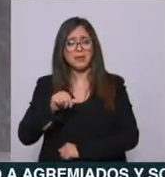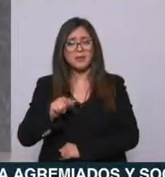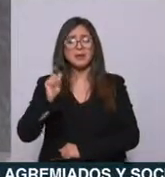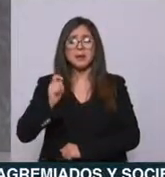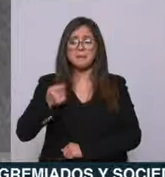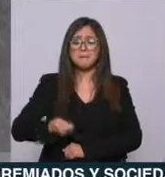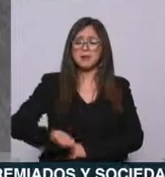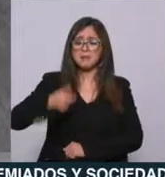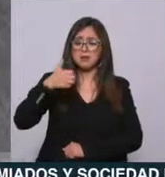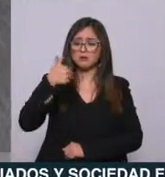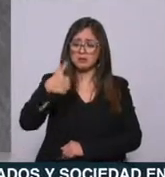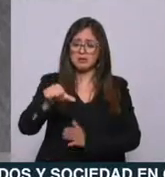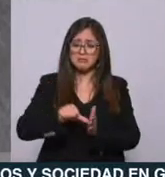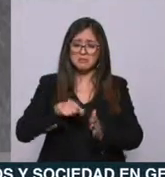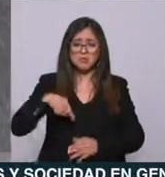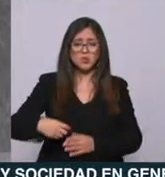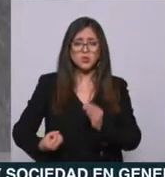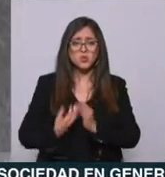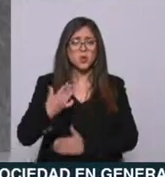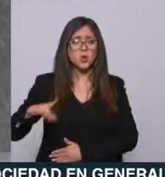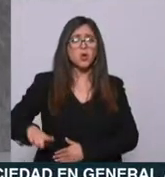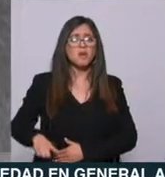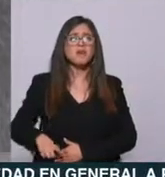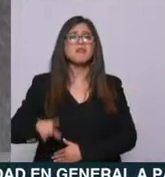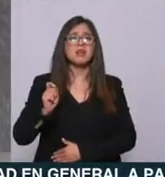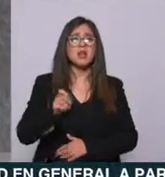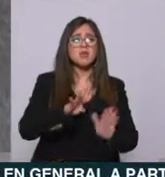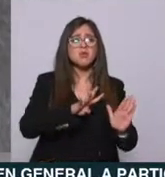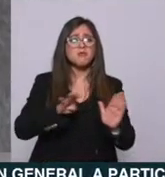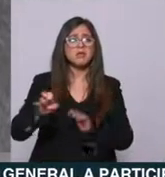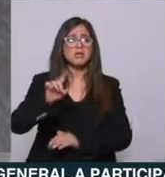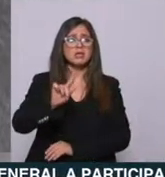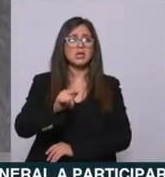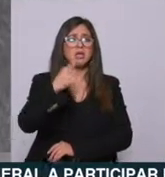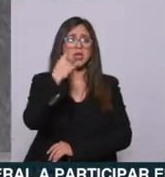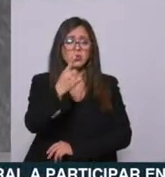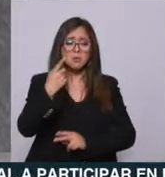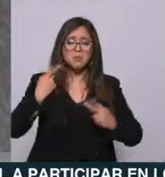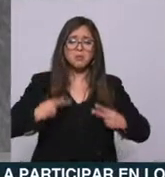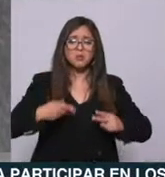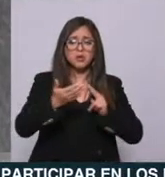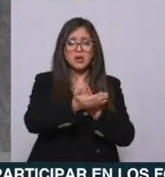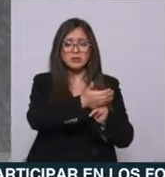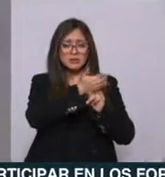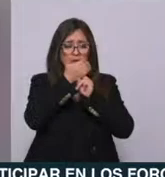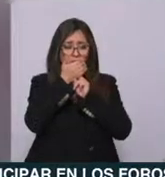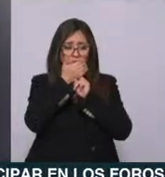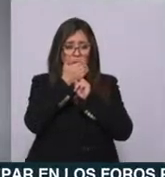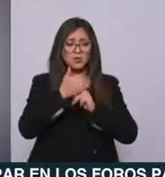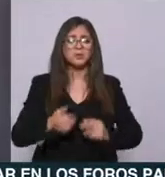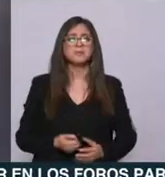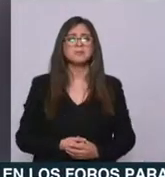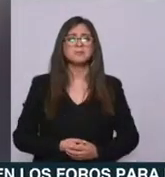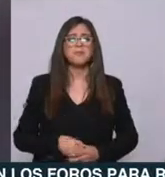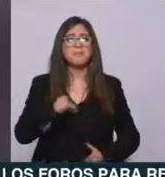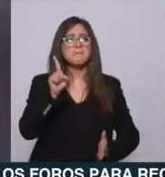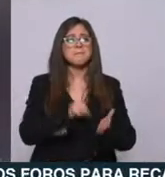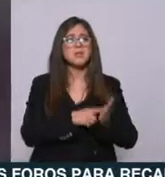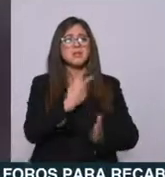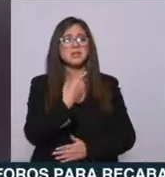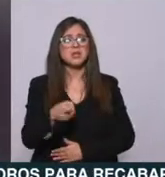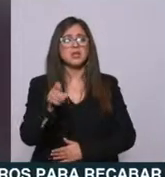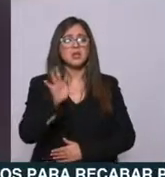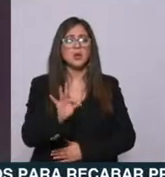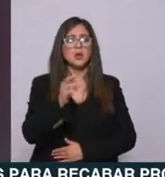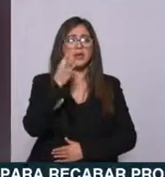de esta administración se reportaron 971 casos de privación ilegal de la libertad, con